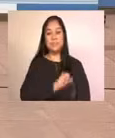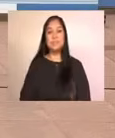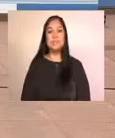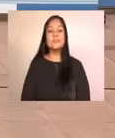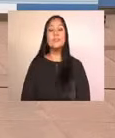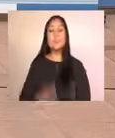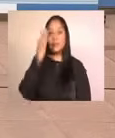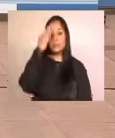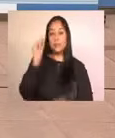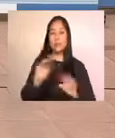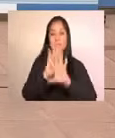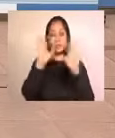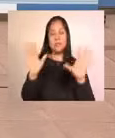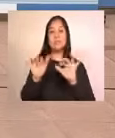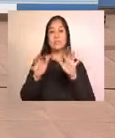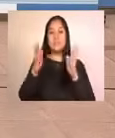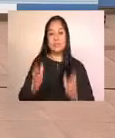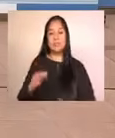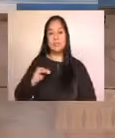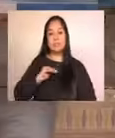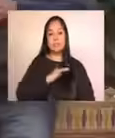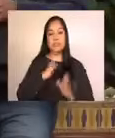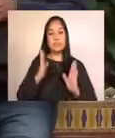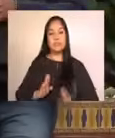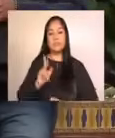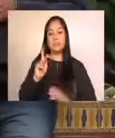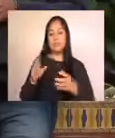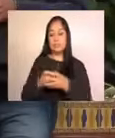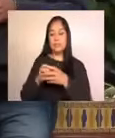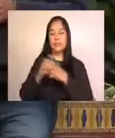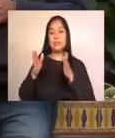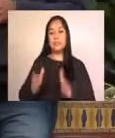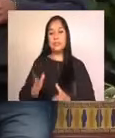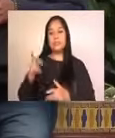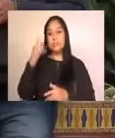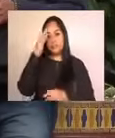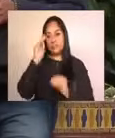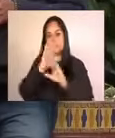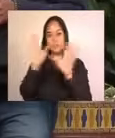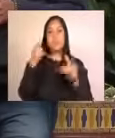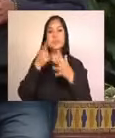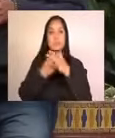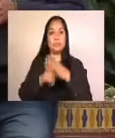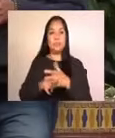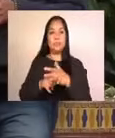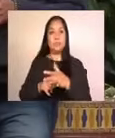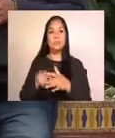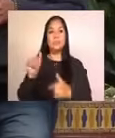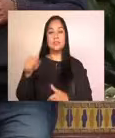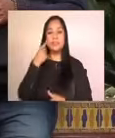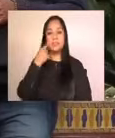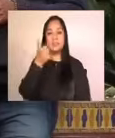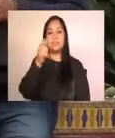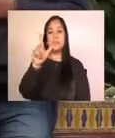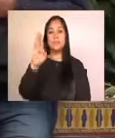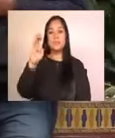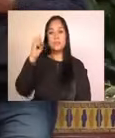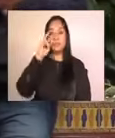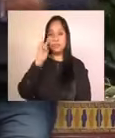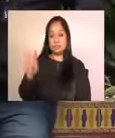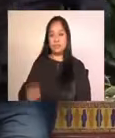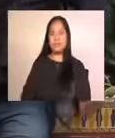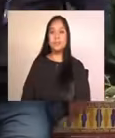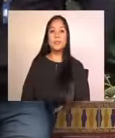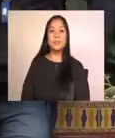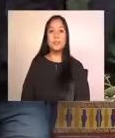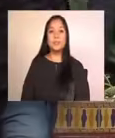días, señor secretario, señores ministros y señor comisionado, buenos días. Comenzamos con las preguntas con Brainer Ruiz de Alba Visión.